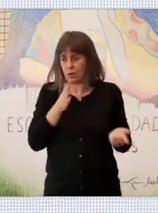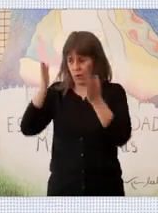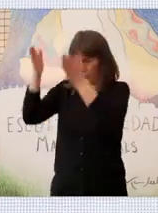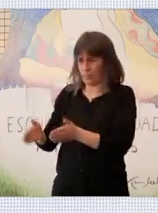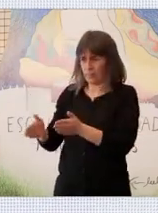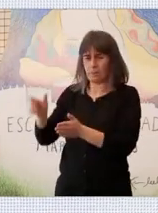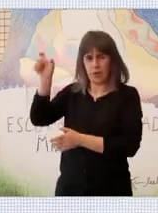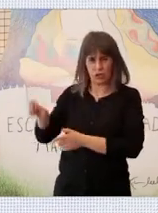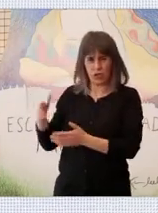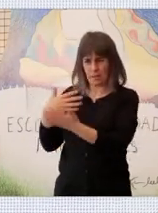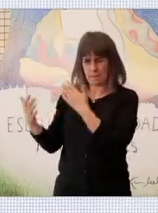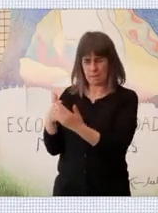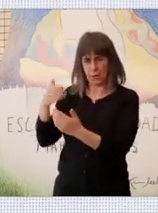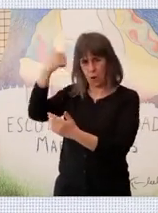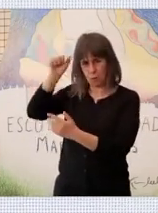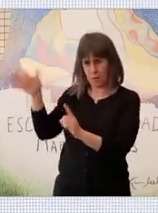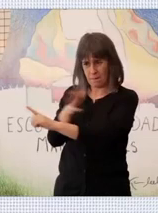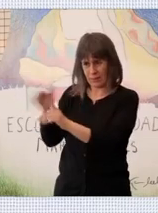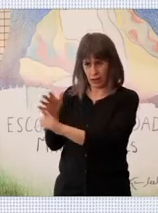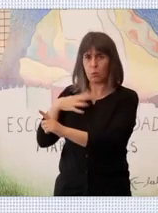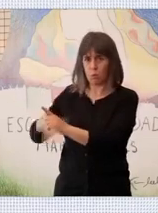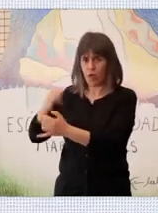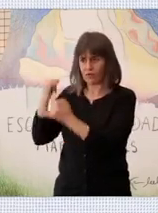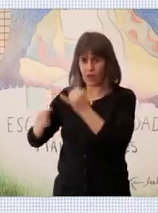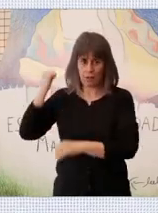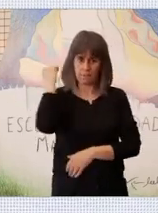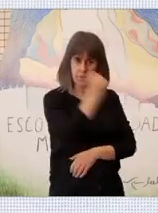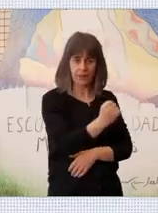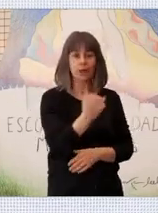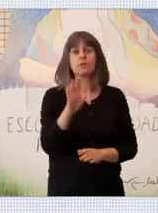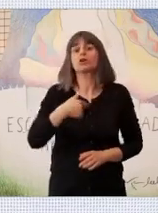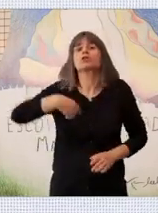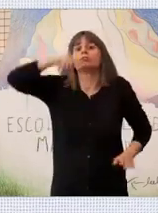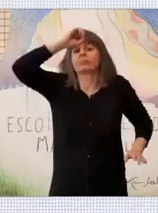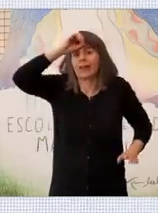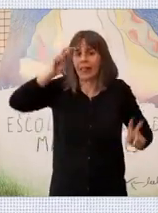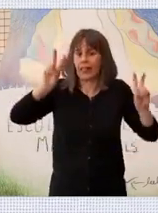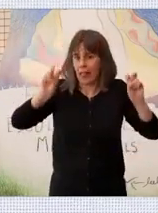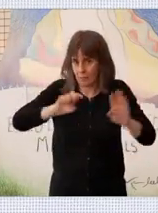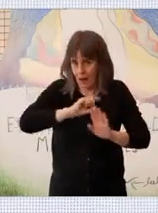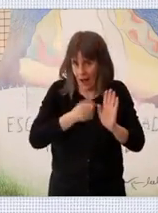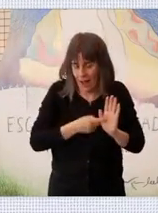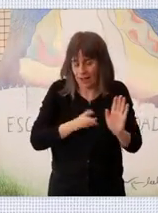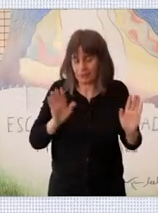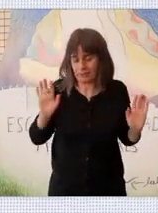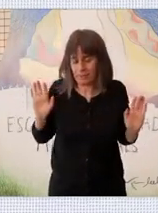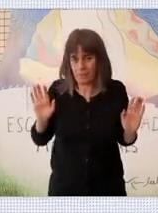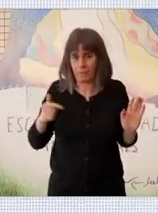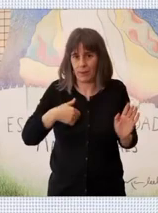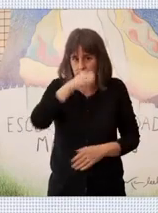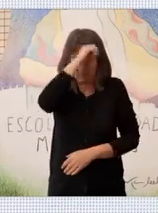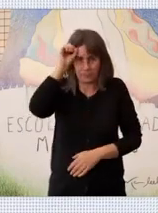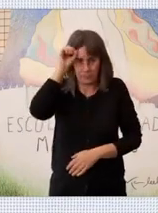que puede terminar matando a una mujer? Pero bueno, eso soy yo, que soy una ignorante en el mundo de las letras, en el mundo de la